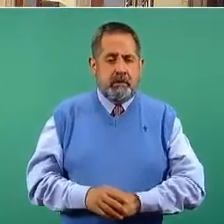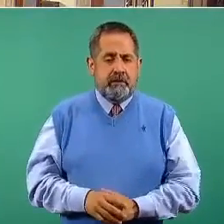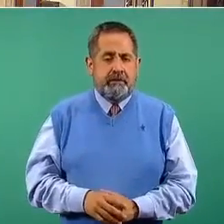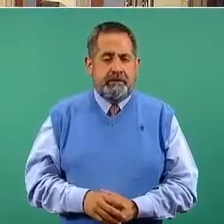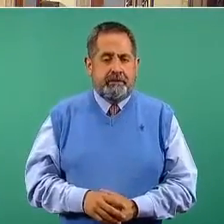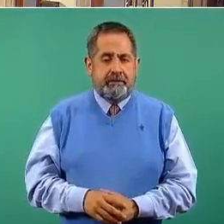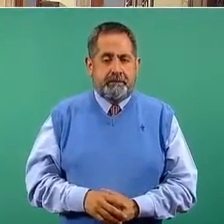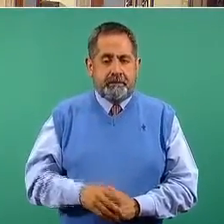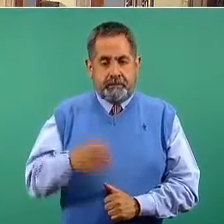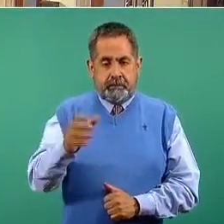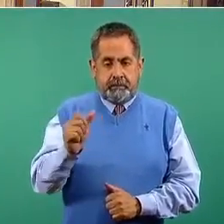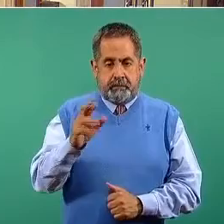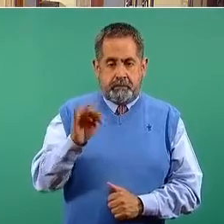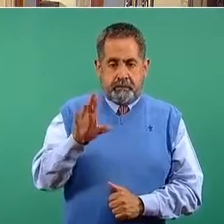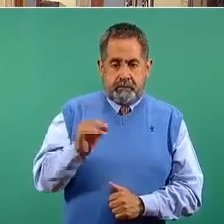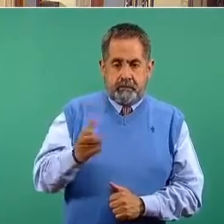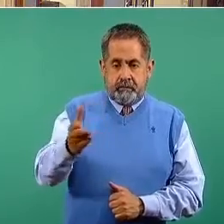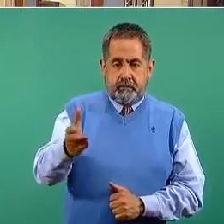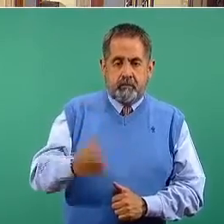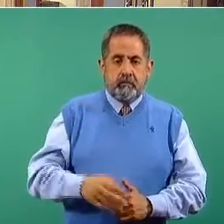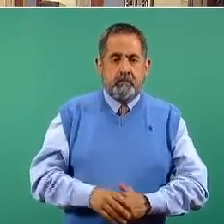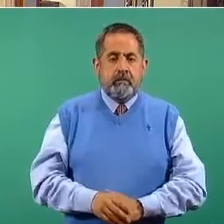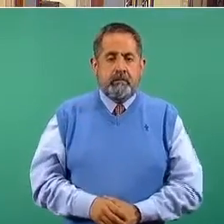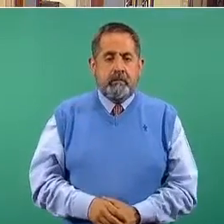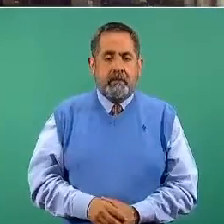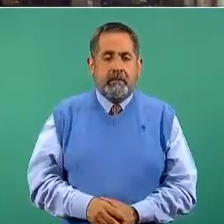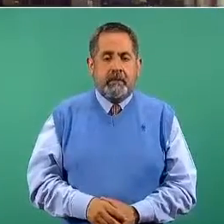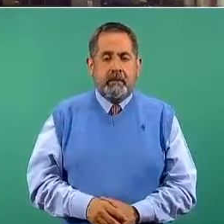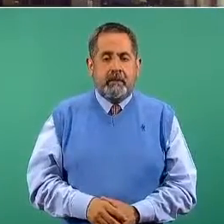Gracias. Arturo Contreras, de pie de página.